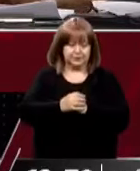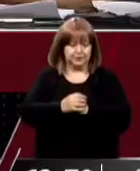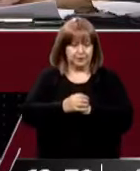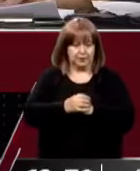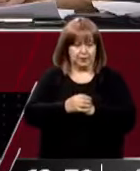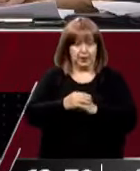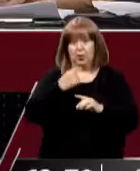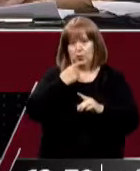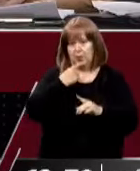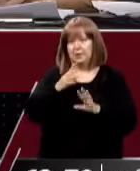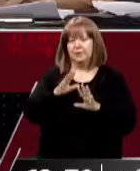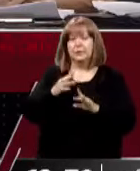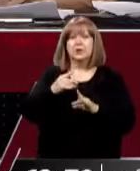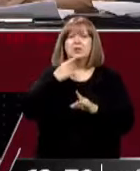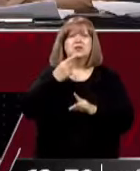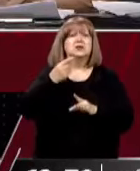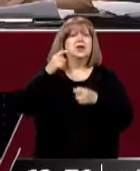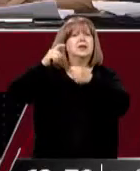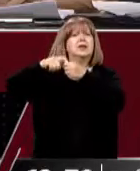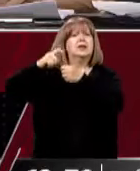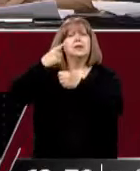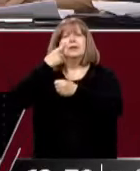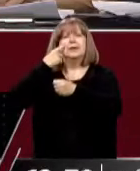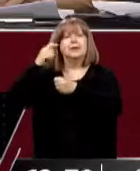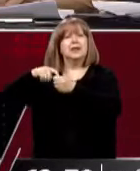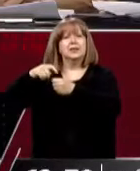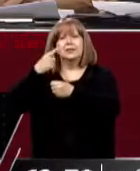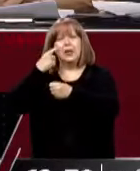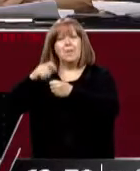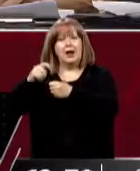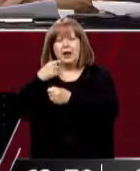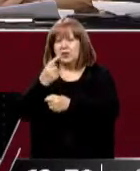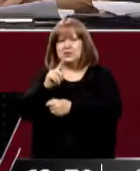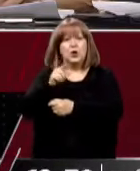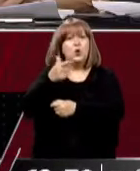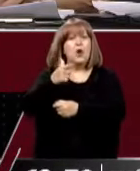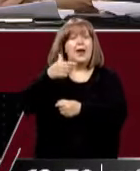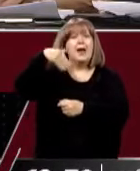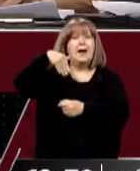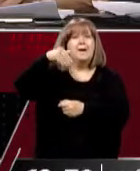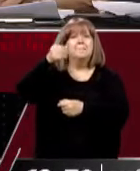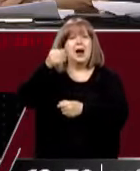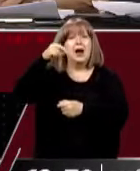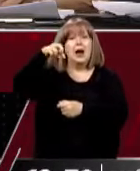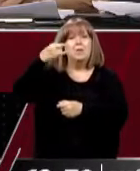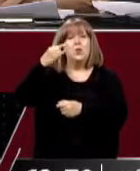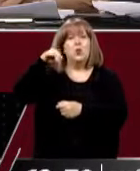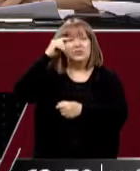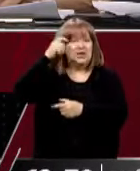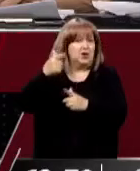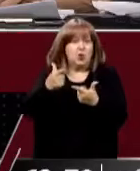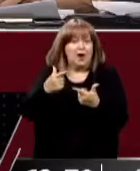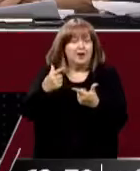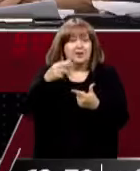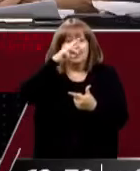de Malargüe ha planteado que no hay mapuches en la provincia de Mendoza. ¿Cómo es la vinculación de ustedes con esos